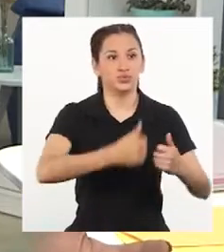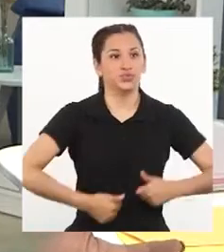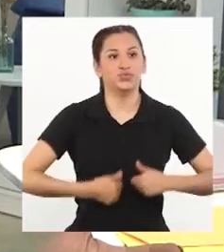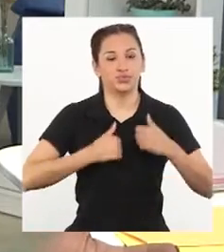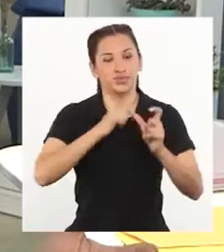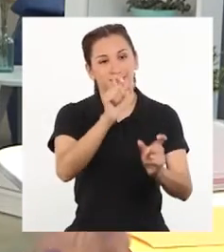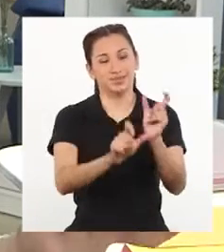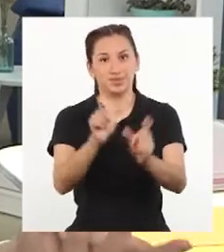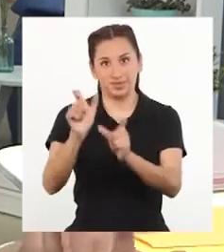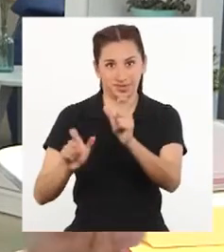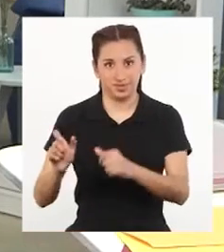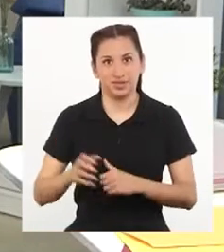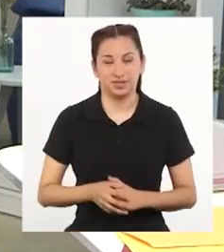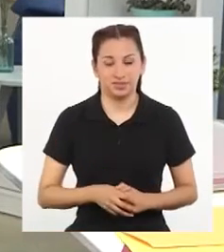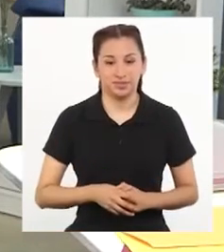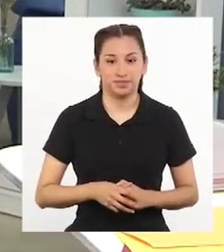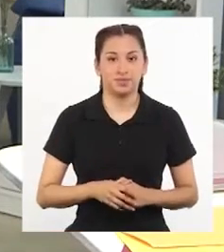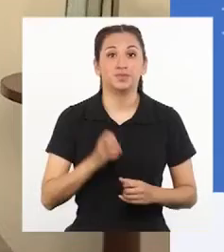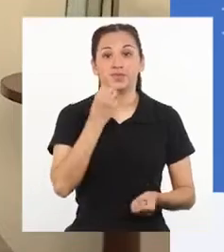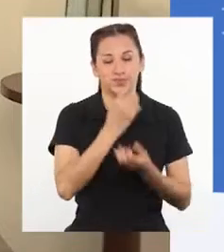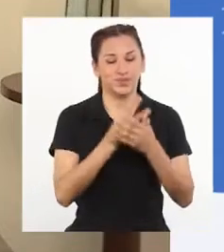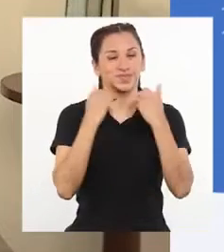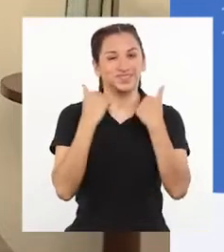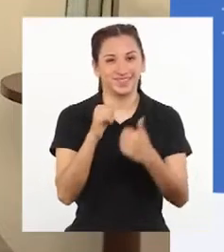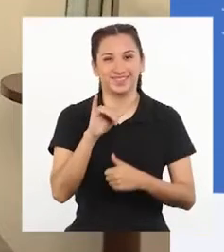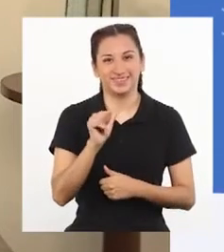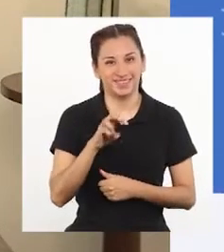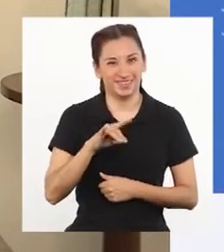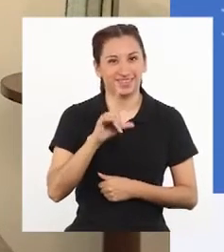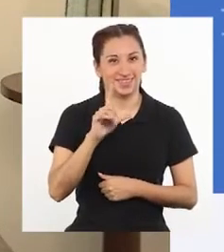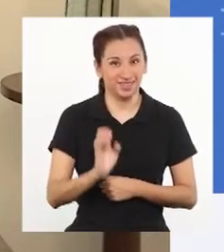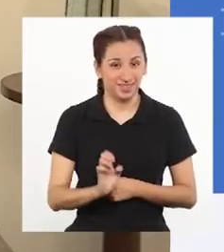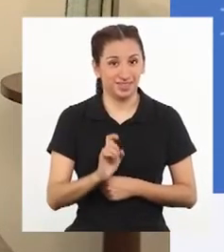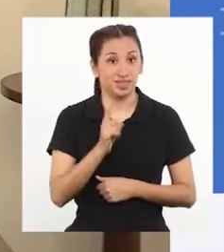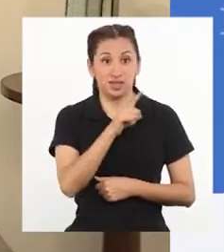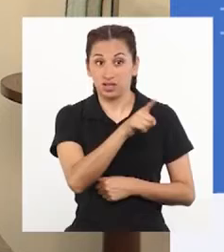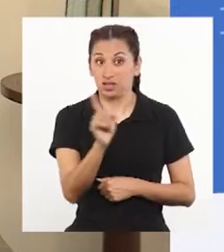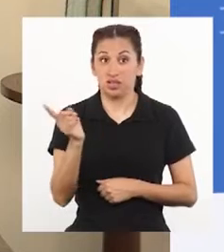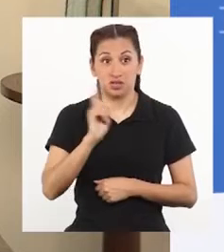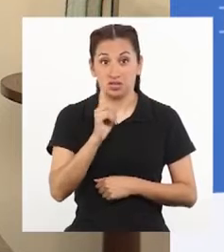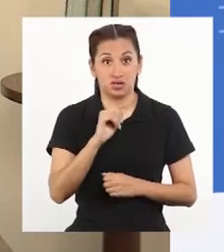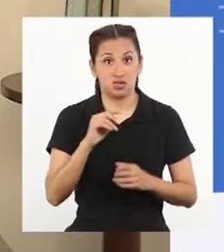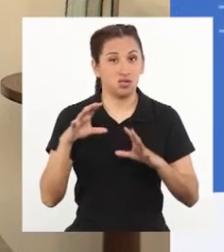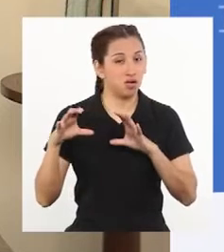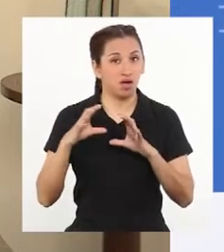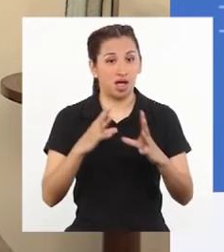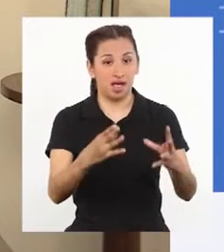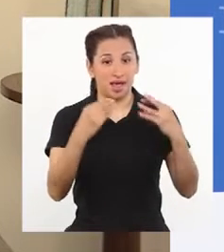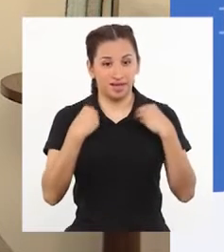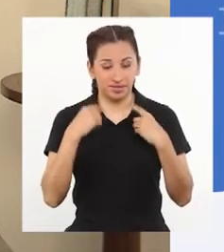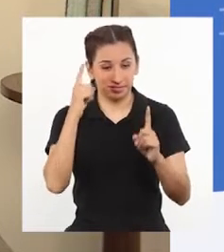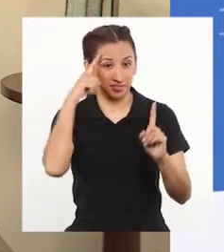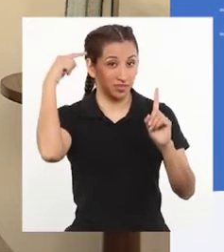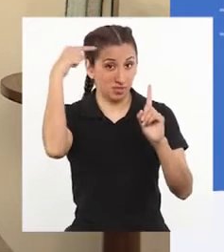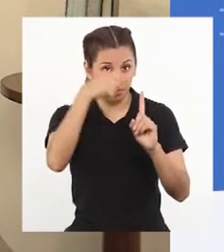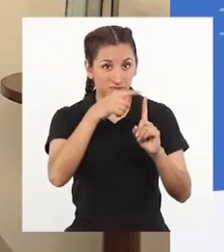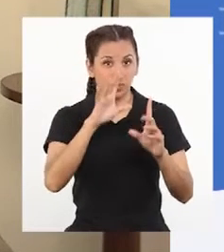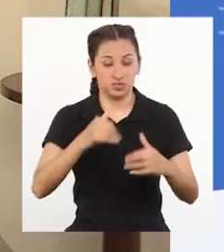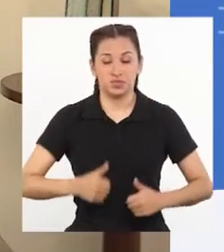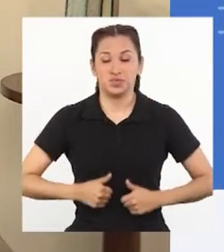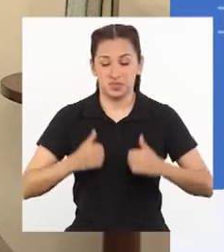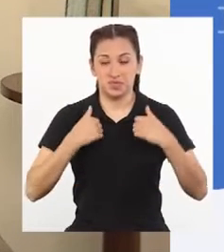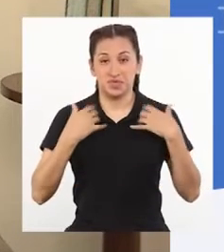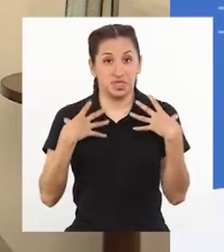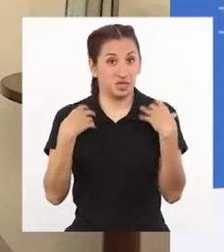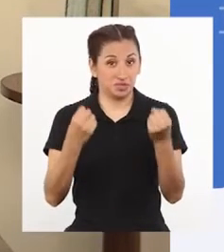con los estilos de vida de las y los demás. Muy bien, Yamile. Si no nos marcamos metas personales para llevar